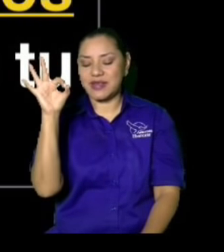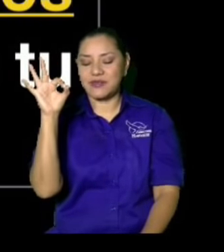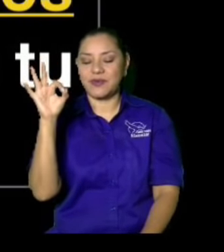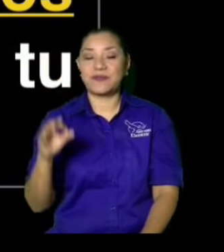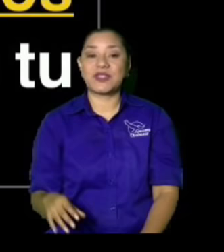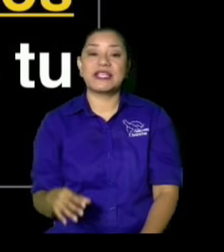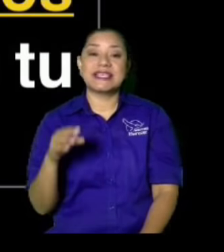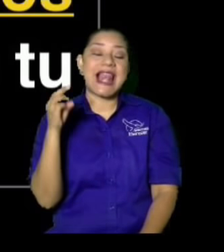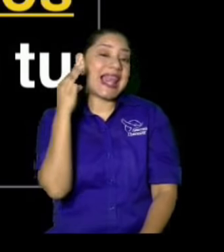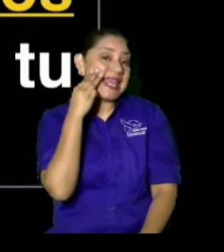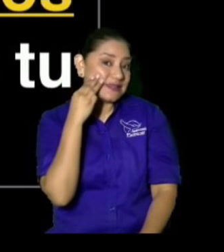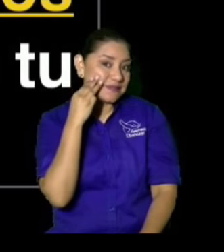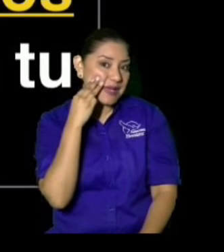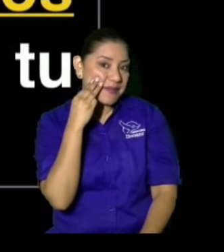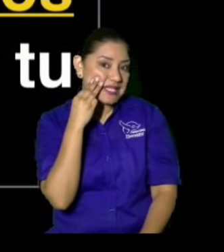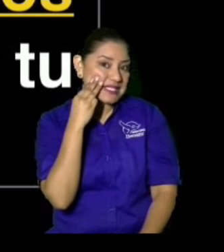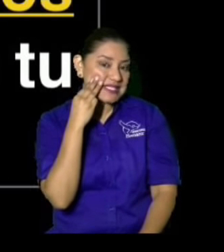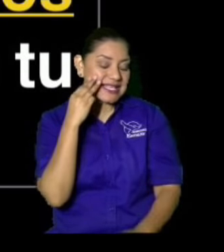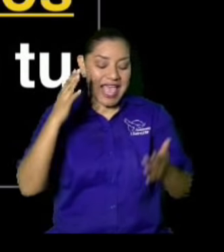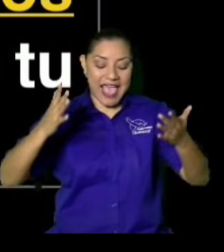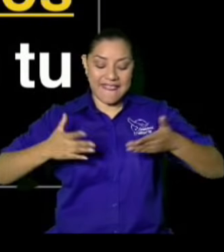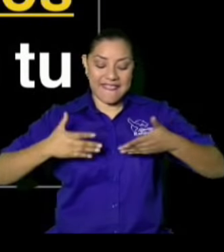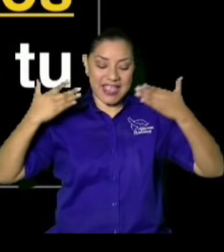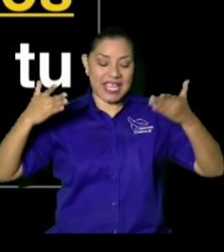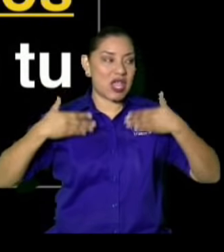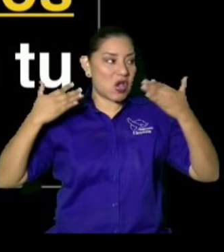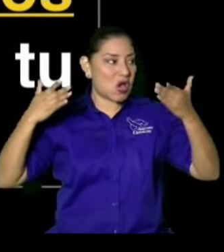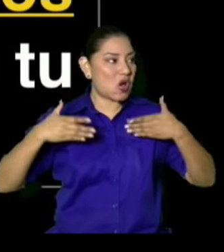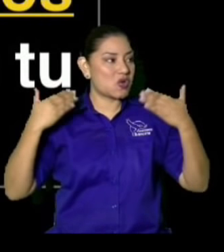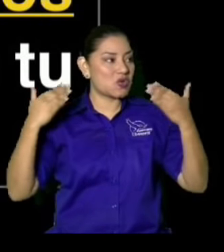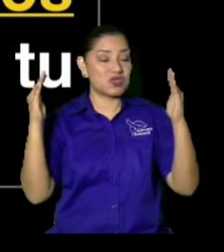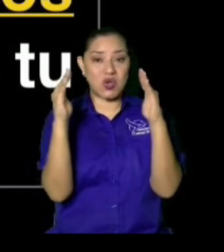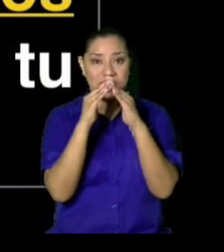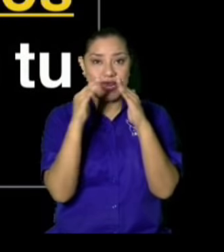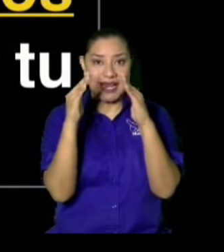casa. Quiero oír un gloria a Dios femenino.